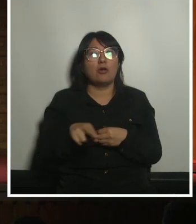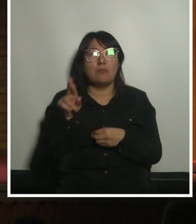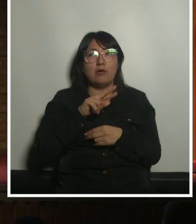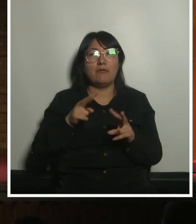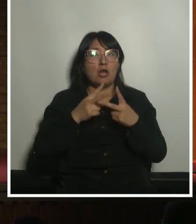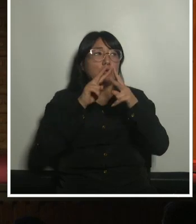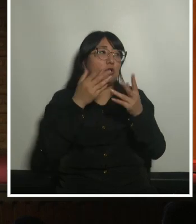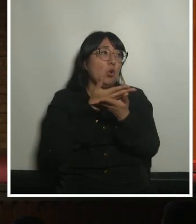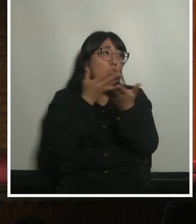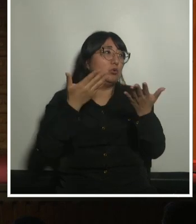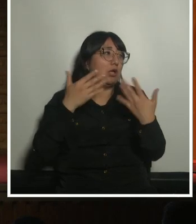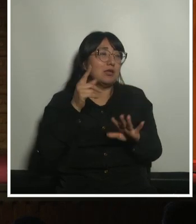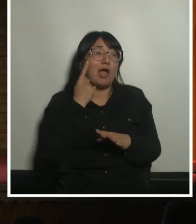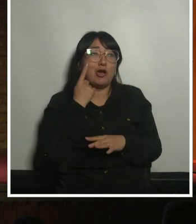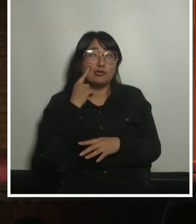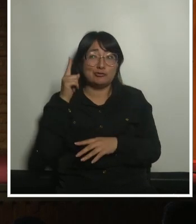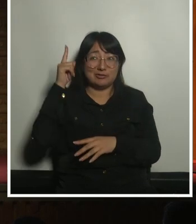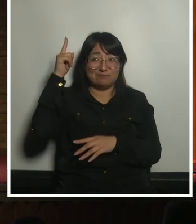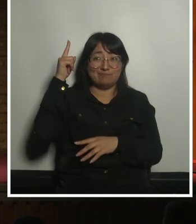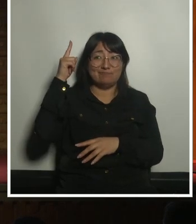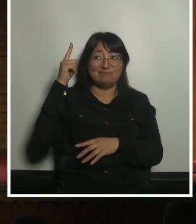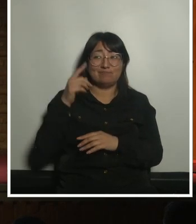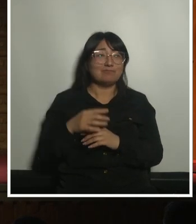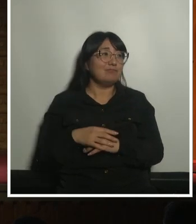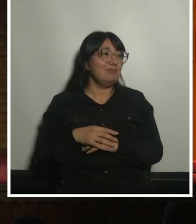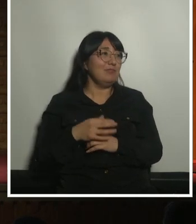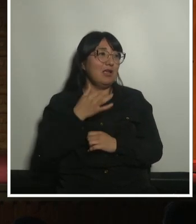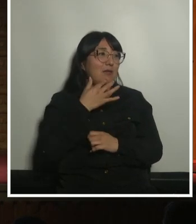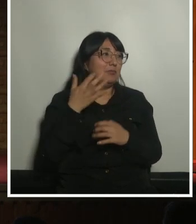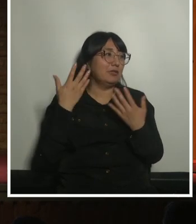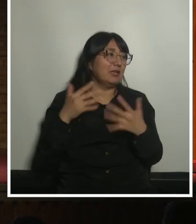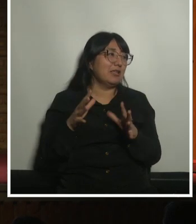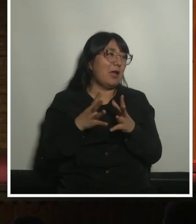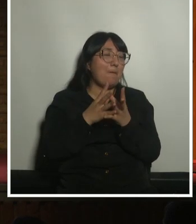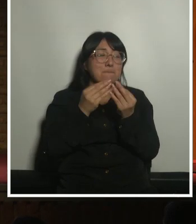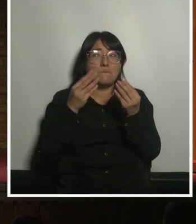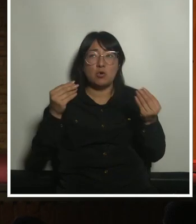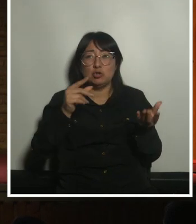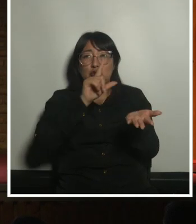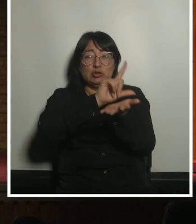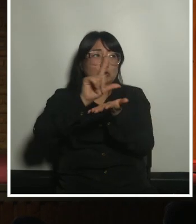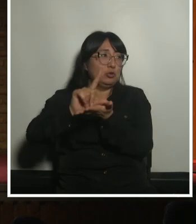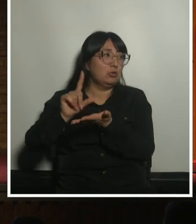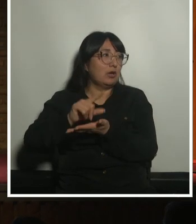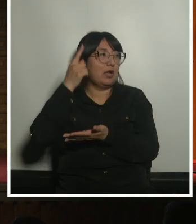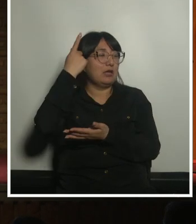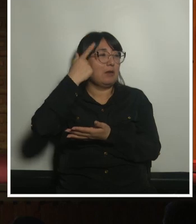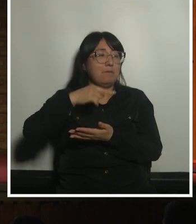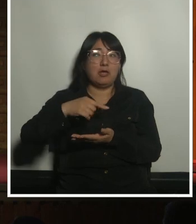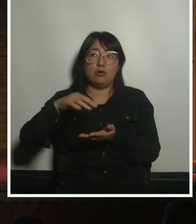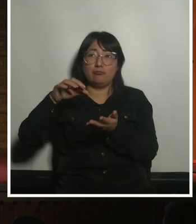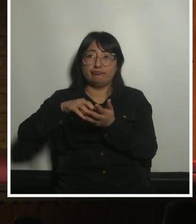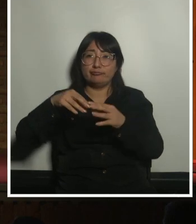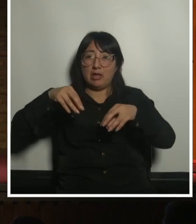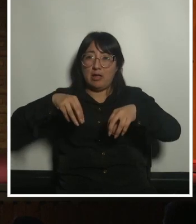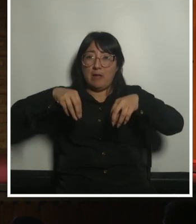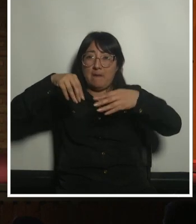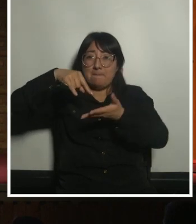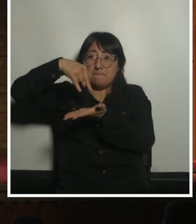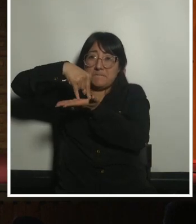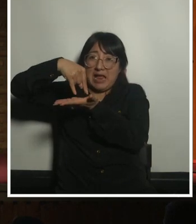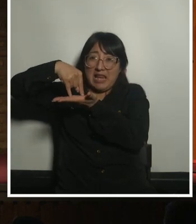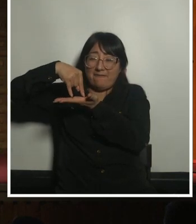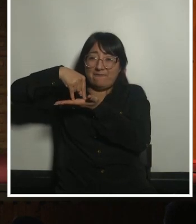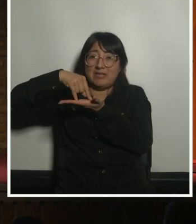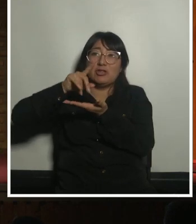esto lo conocen ustedes mejor que uno, porque ya estaba en muchos lugares, pero los palafitos tienen su razón de ser, ¿cierto?,